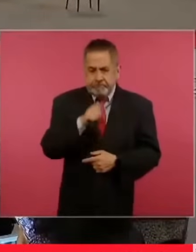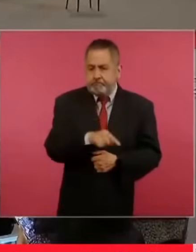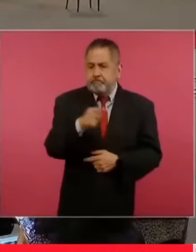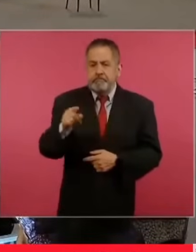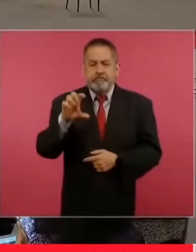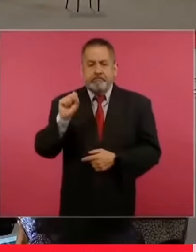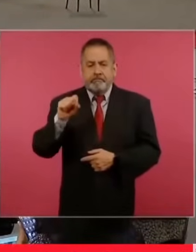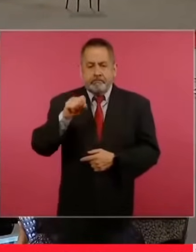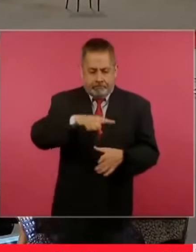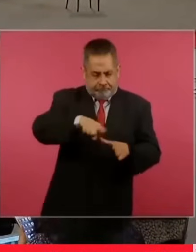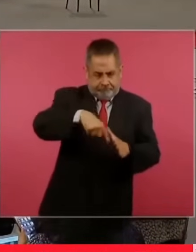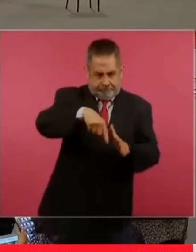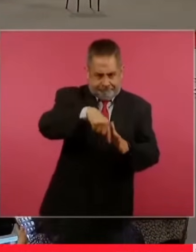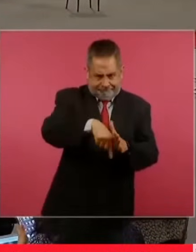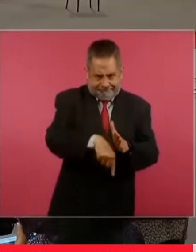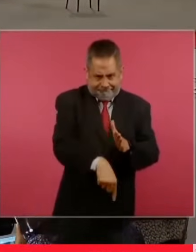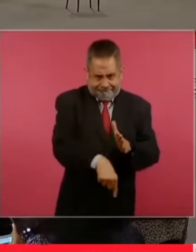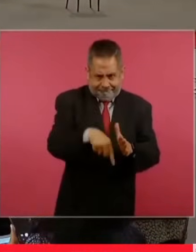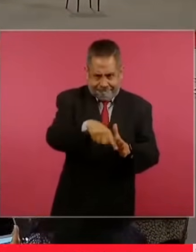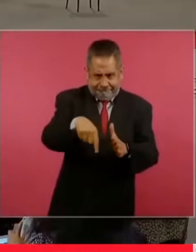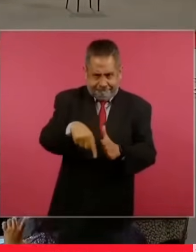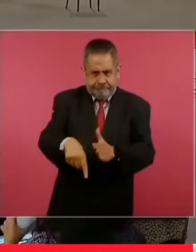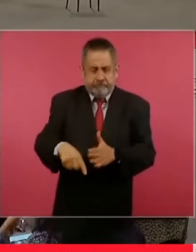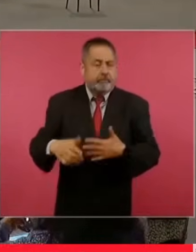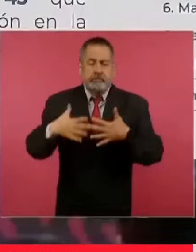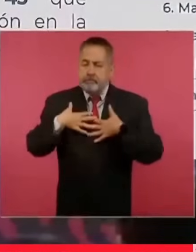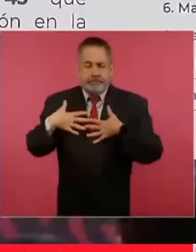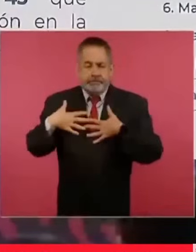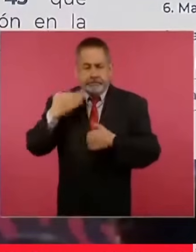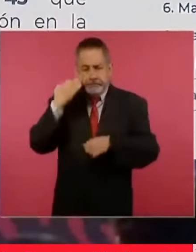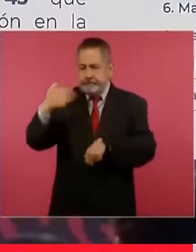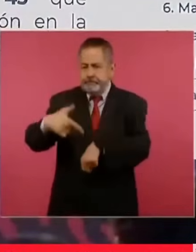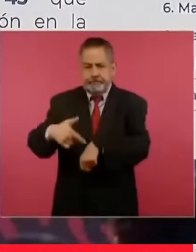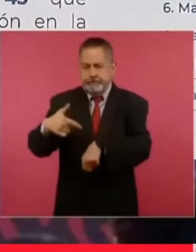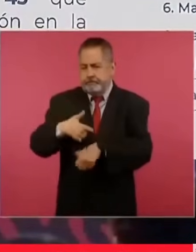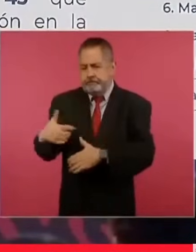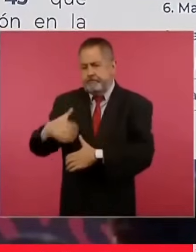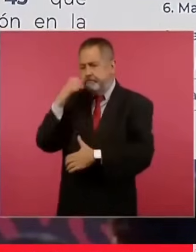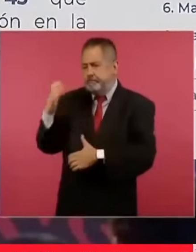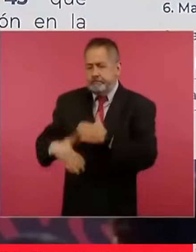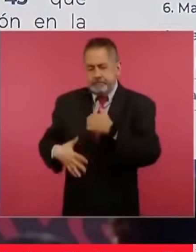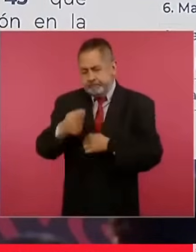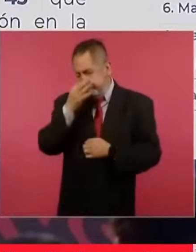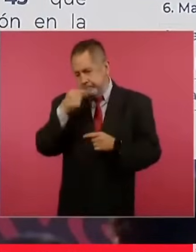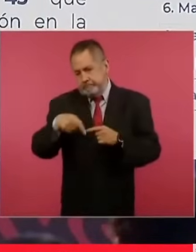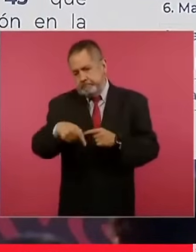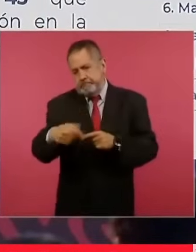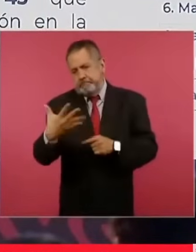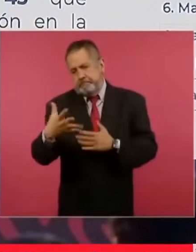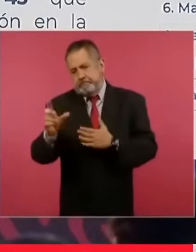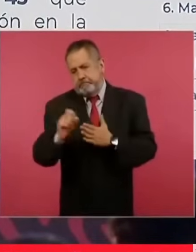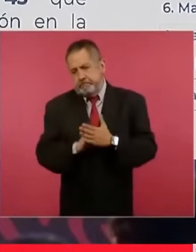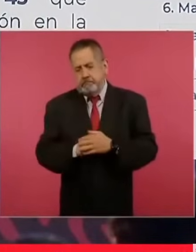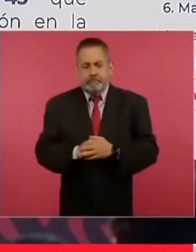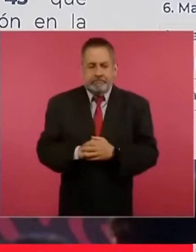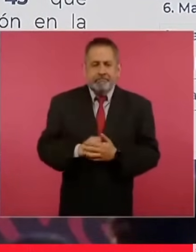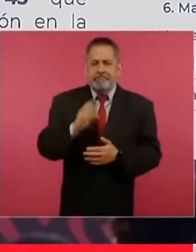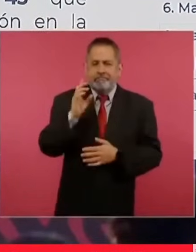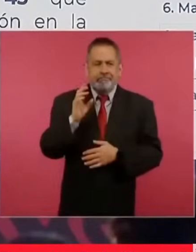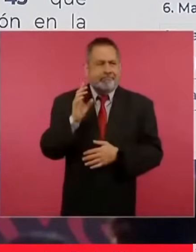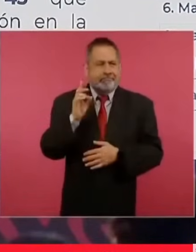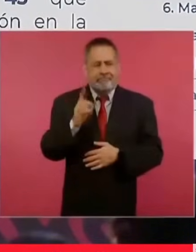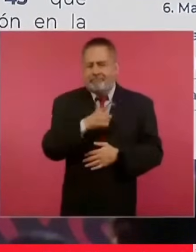de 60 pozos. Ya no nos da tiempo a nosotros en esta administración, nos quedan 5 meses, calculamos 15 de